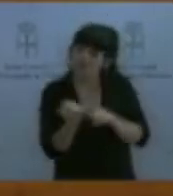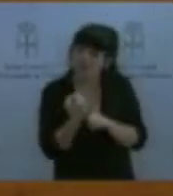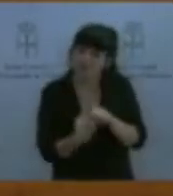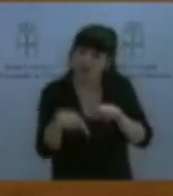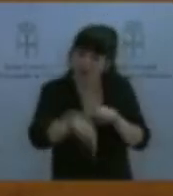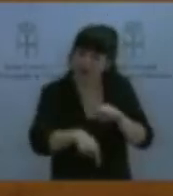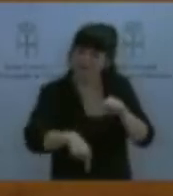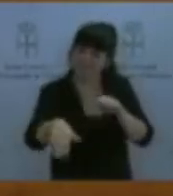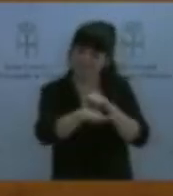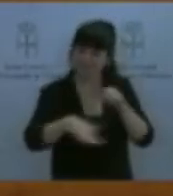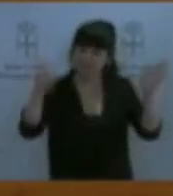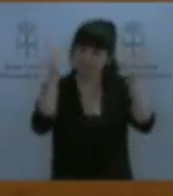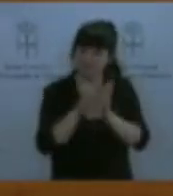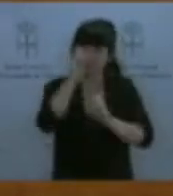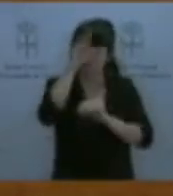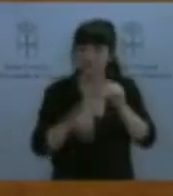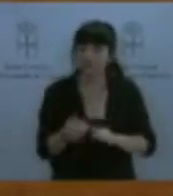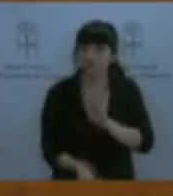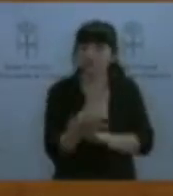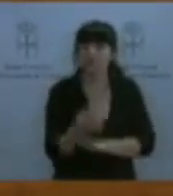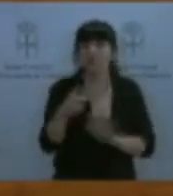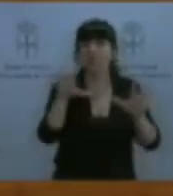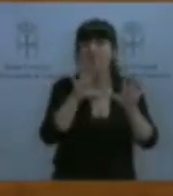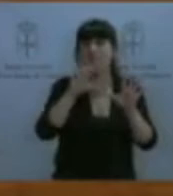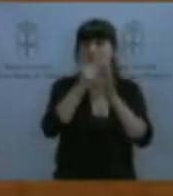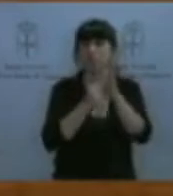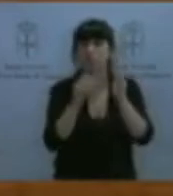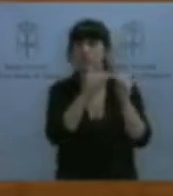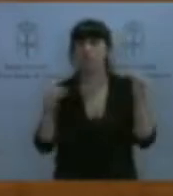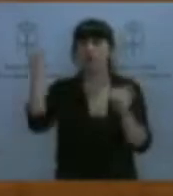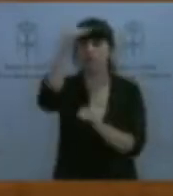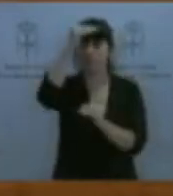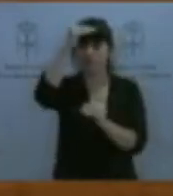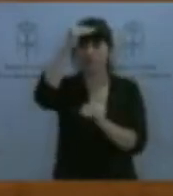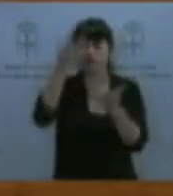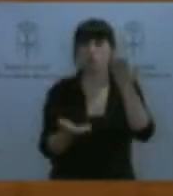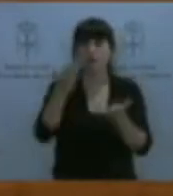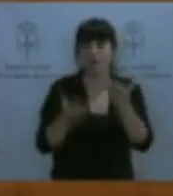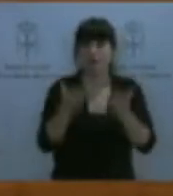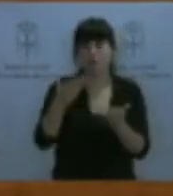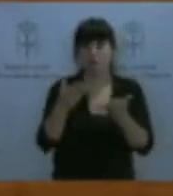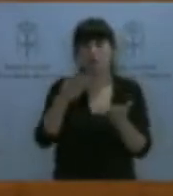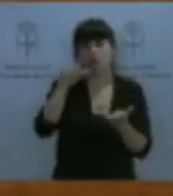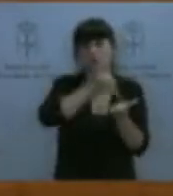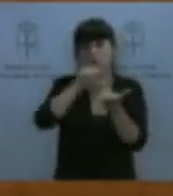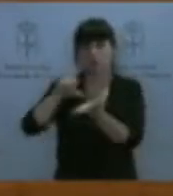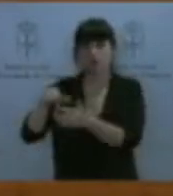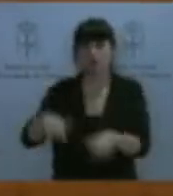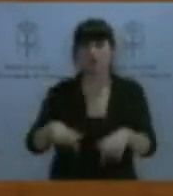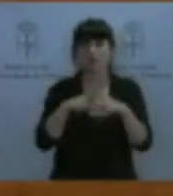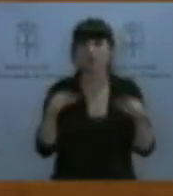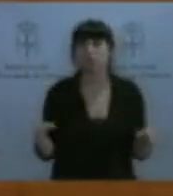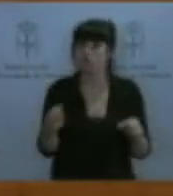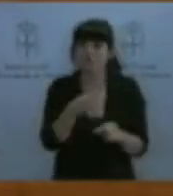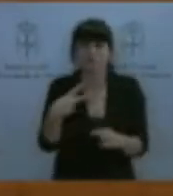sitúa en torno a 10 puntos por encima de la de las grandes ciudades asturianas, resultado de políticas que no han funcionado y de actores políticos